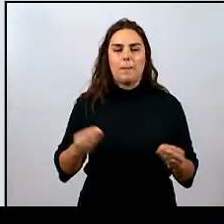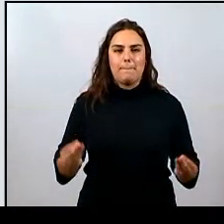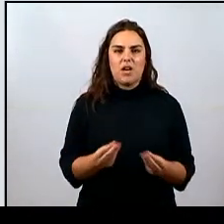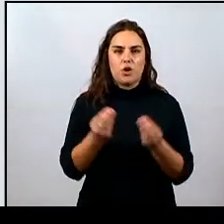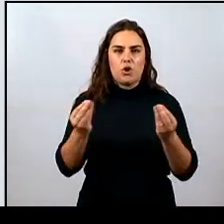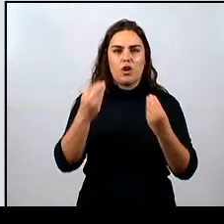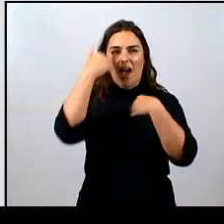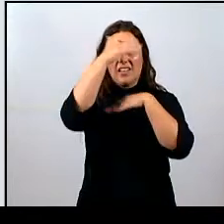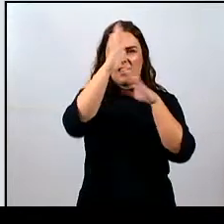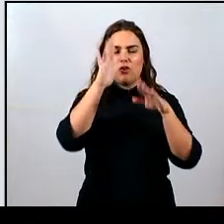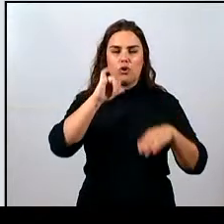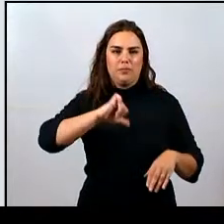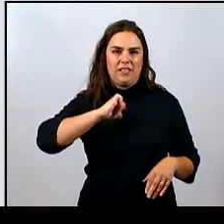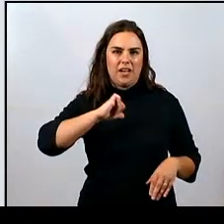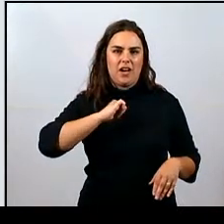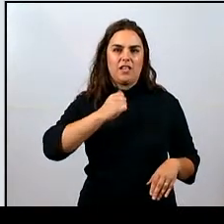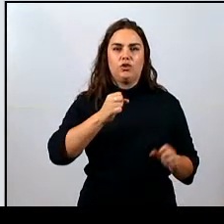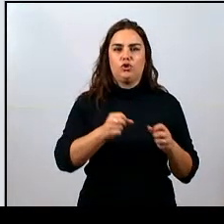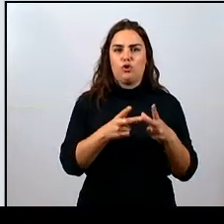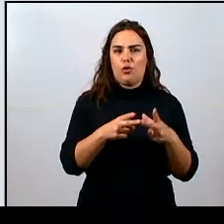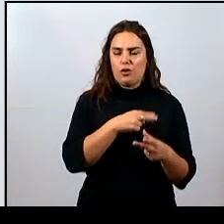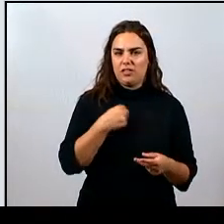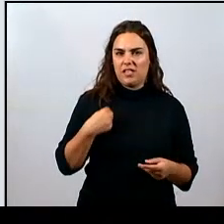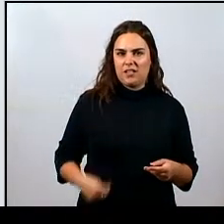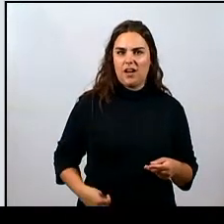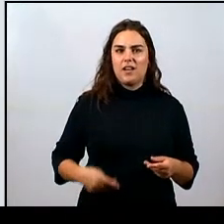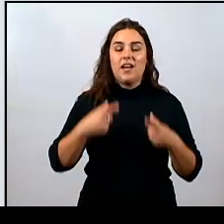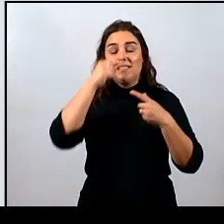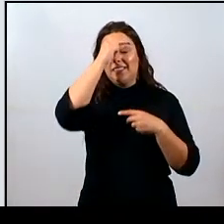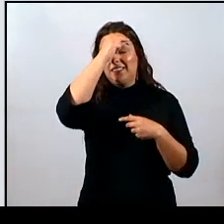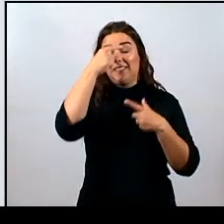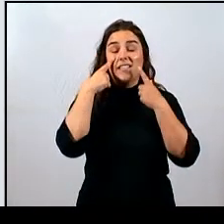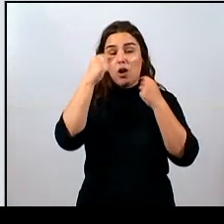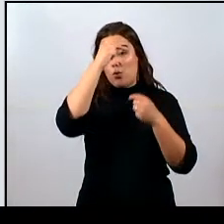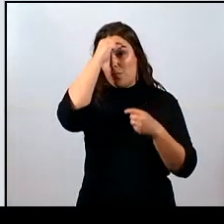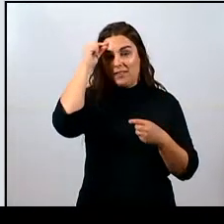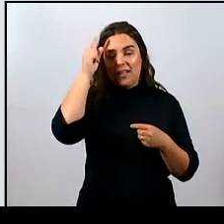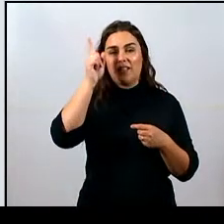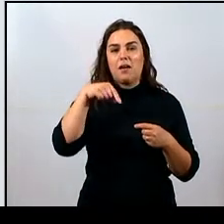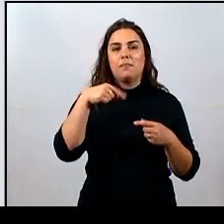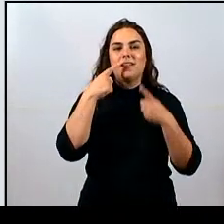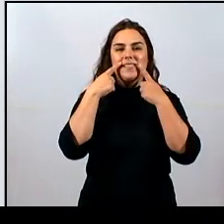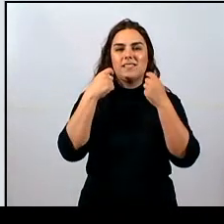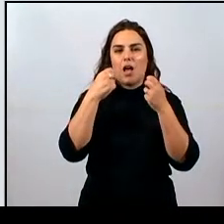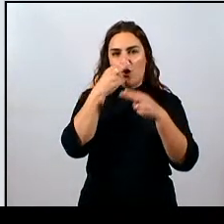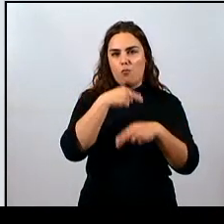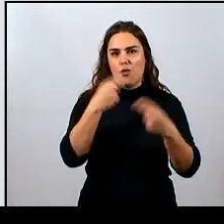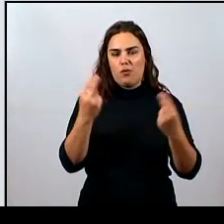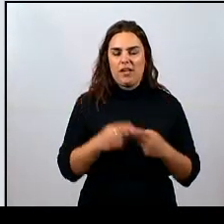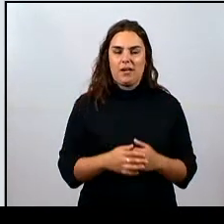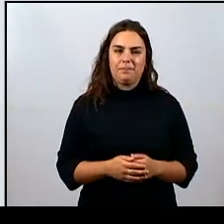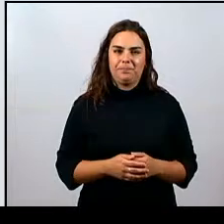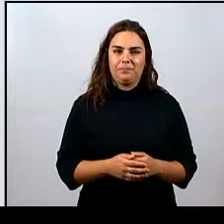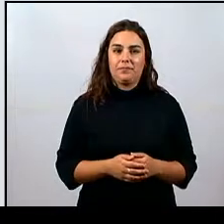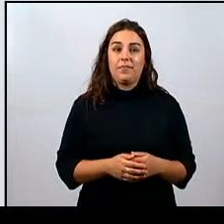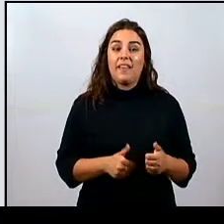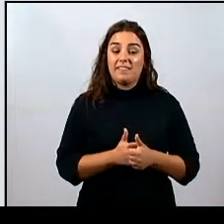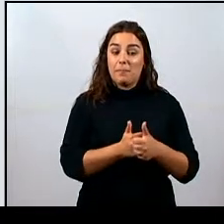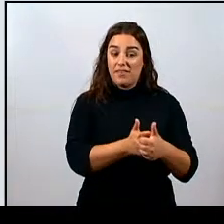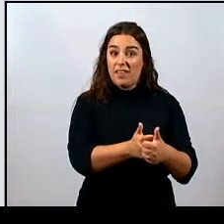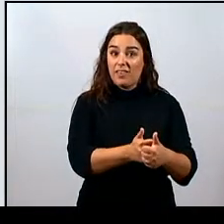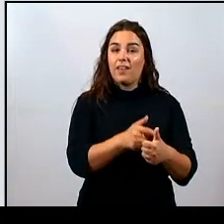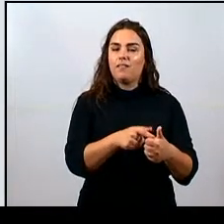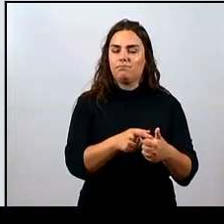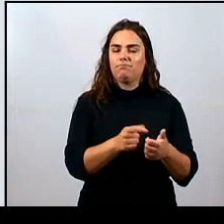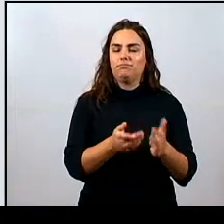atención hospitalaria, sociosanitaria, en salud mental y en salud pública. Y en dependencia vamos a agilizar